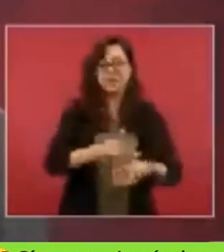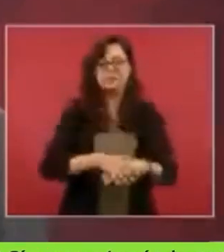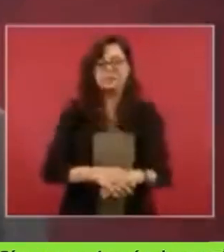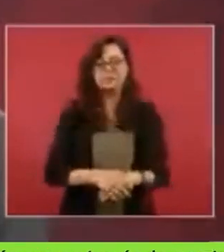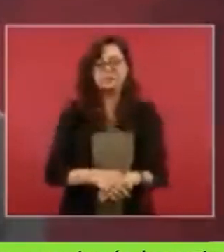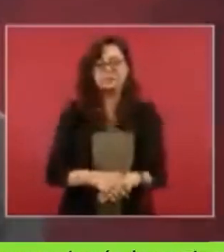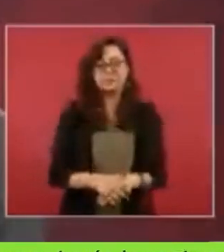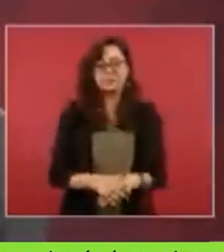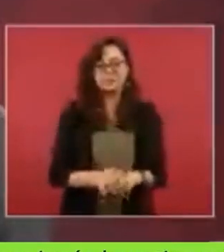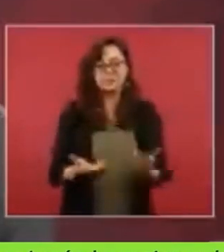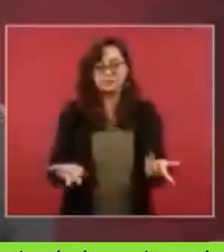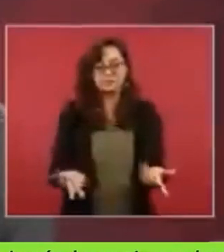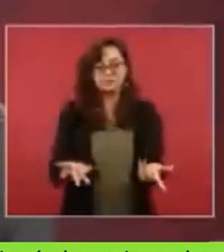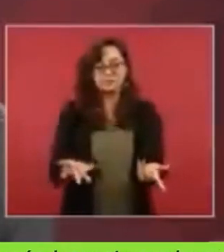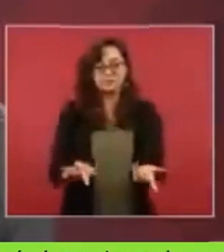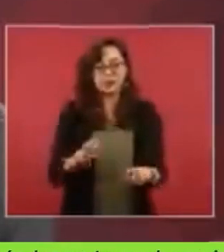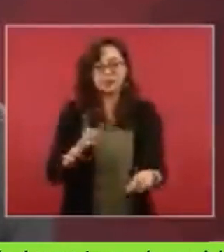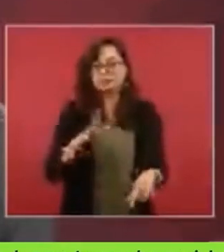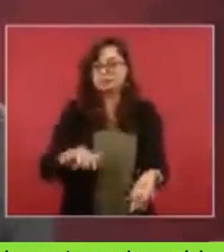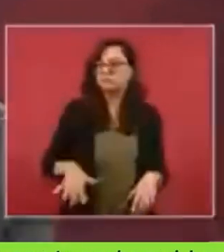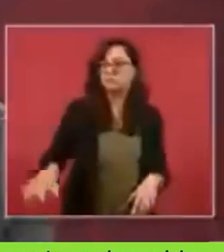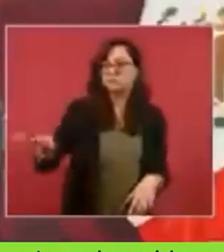de que informe